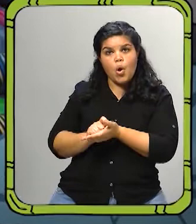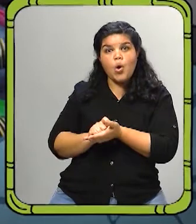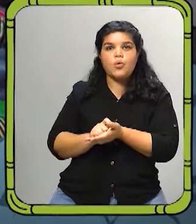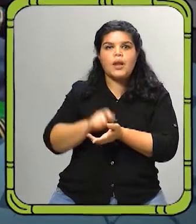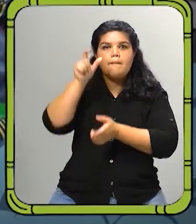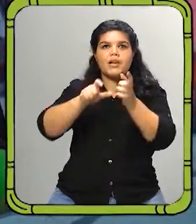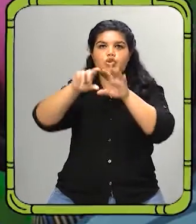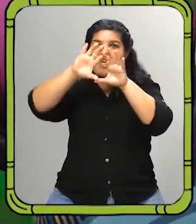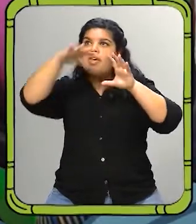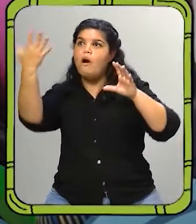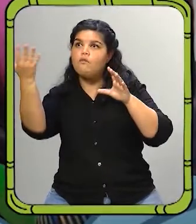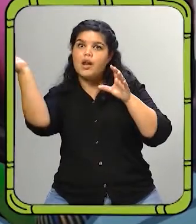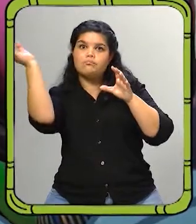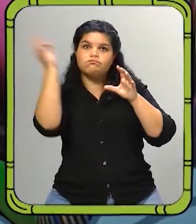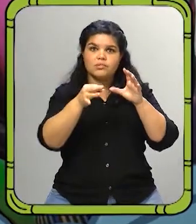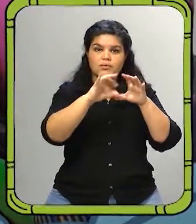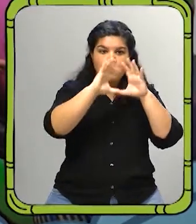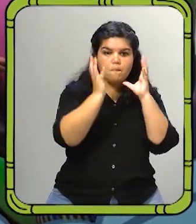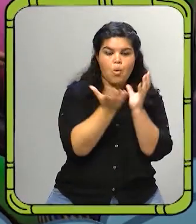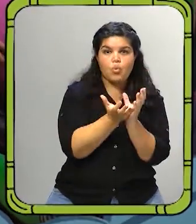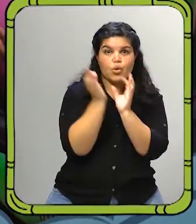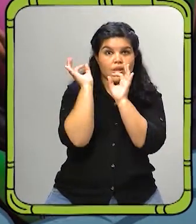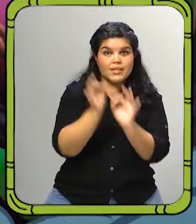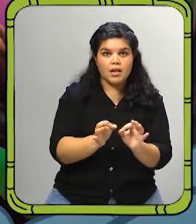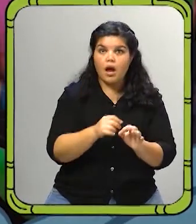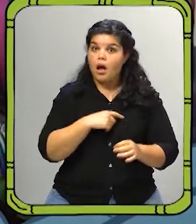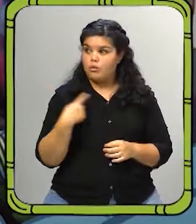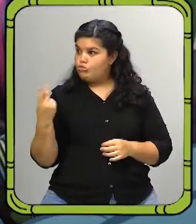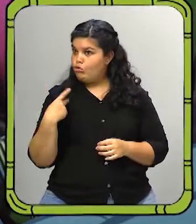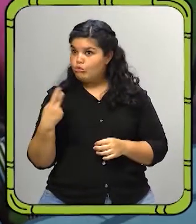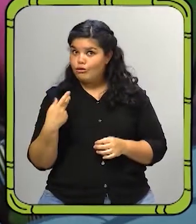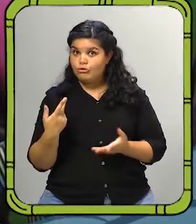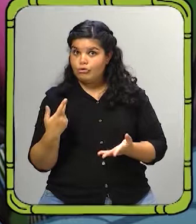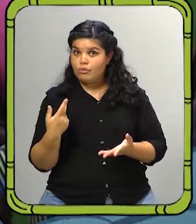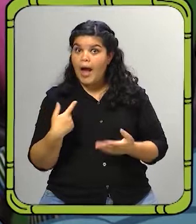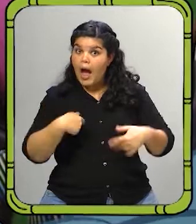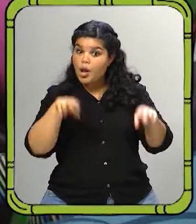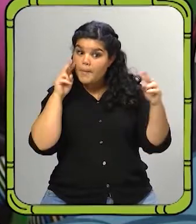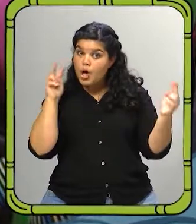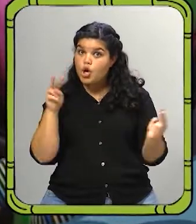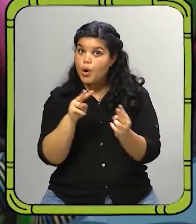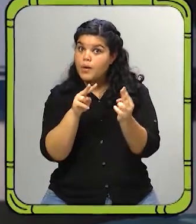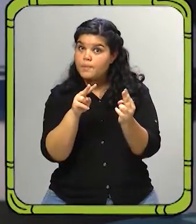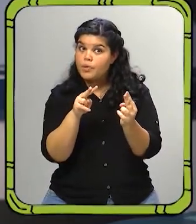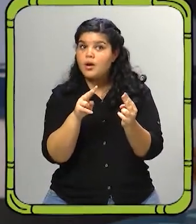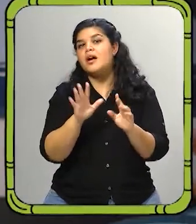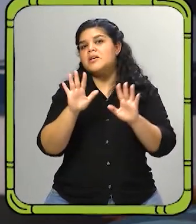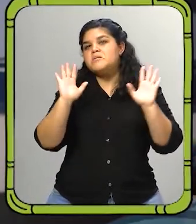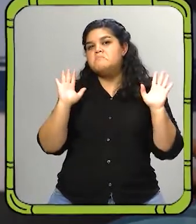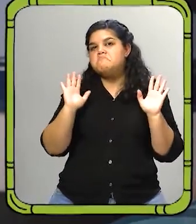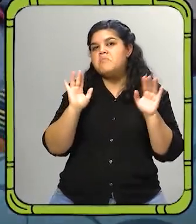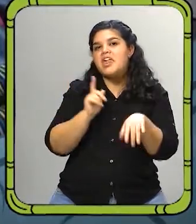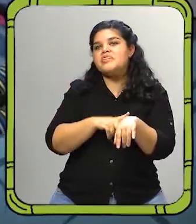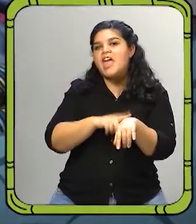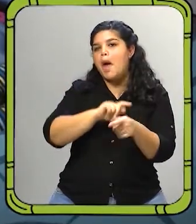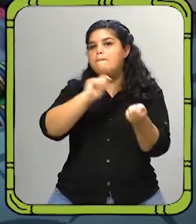Tierra. ¿Nosotros? ¿Puede ser? ¿Nos vimos? ¿Nos habremos visto? Capaz que sí, con en una máquina del tiempo, no sé. Pues eso puede